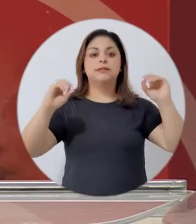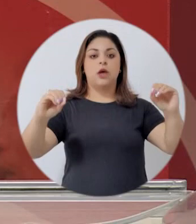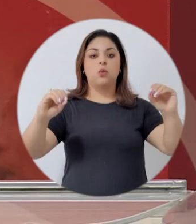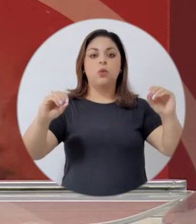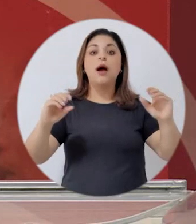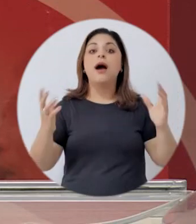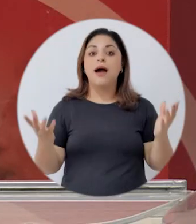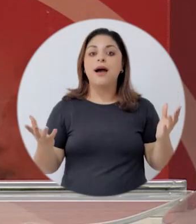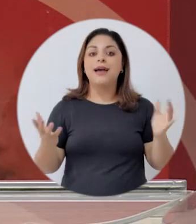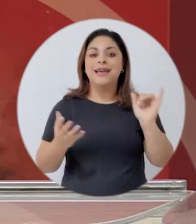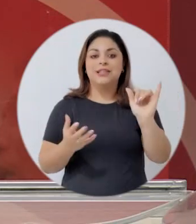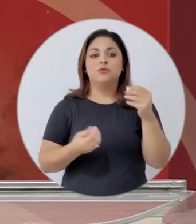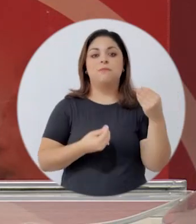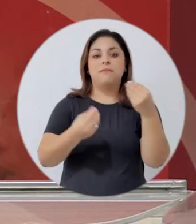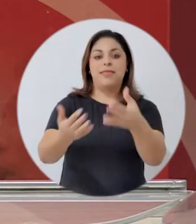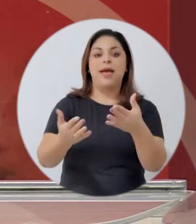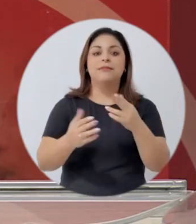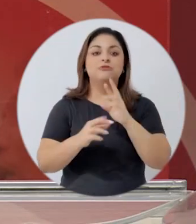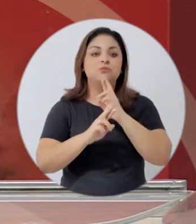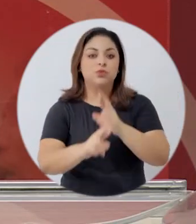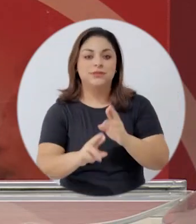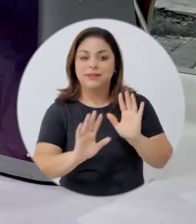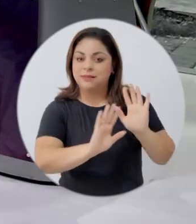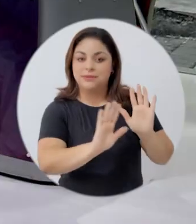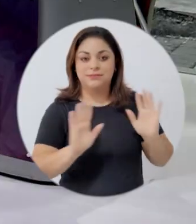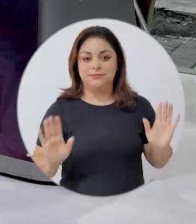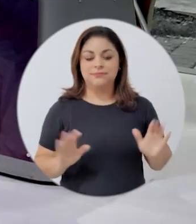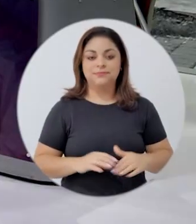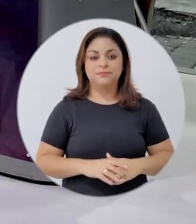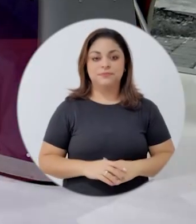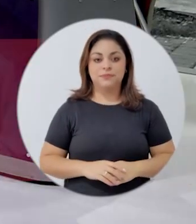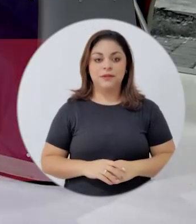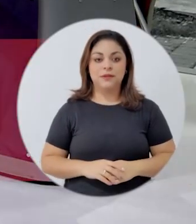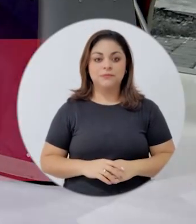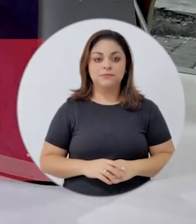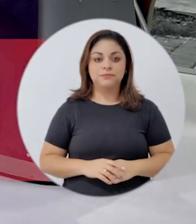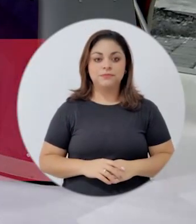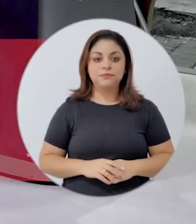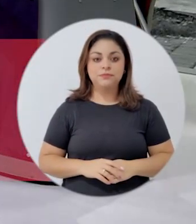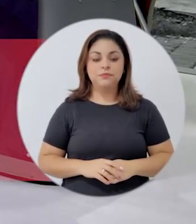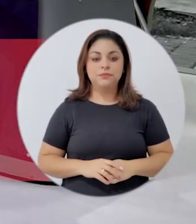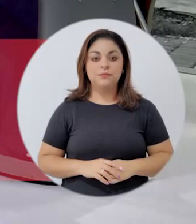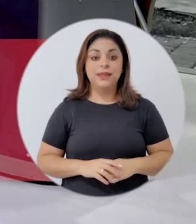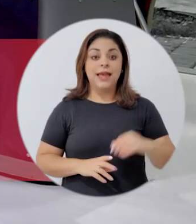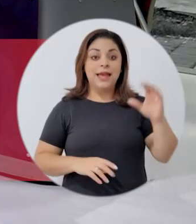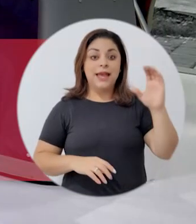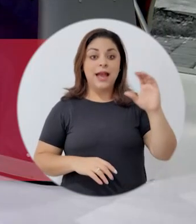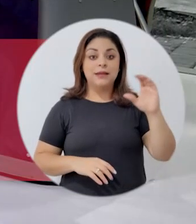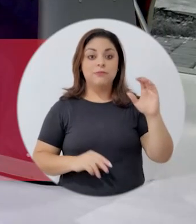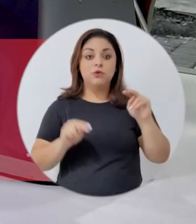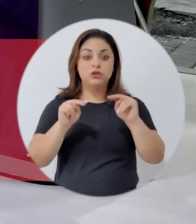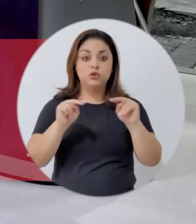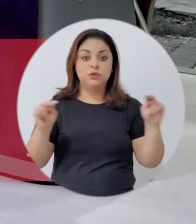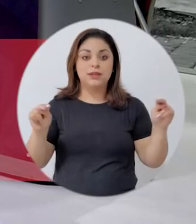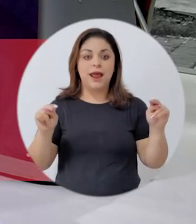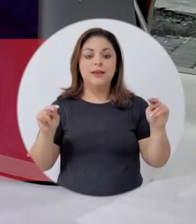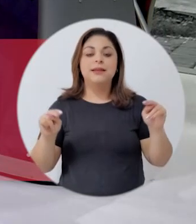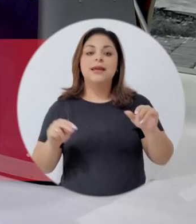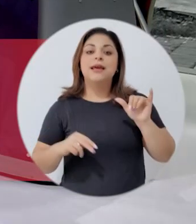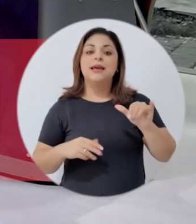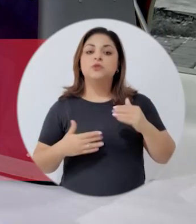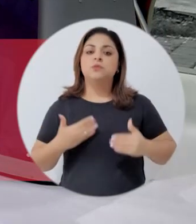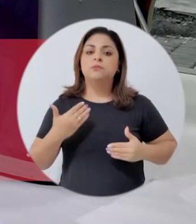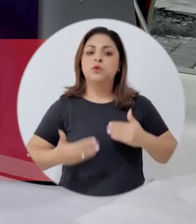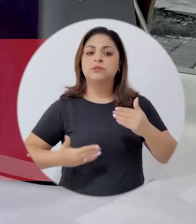cero. Okay. Eso es lo que yo tengo. Bueno, la carbono neutralidad, como mencionaba anteriormente, es un